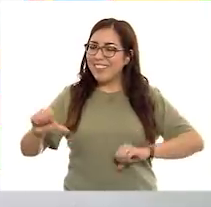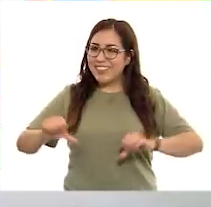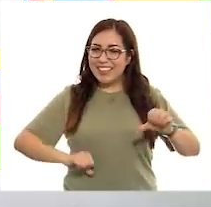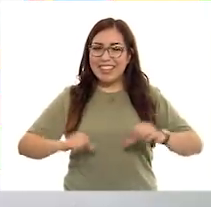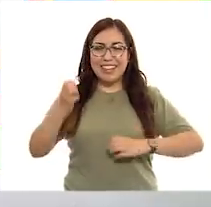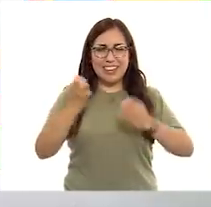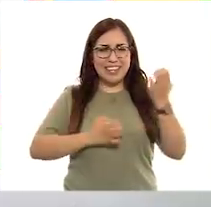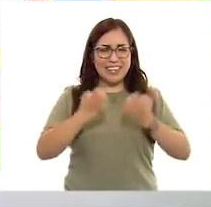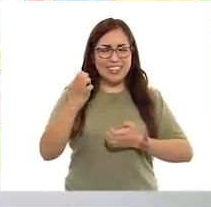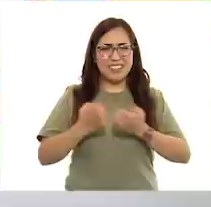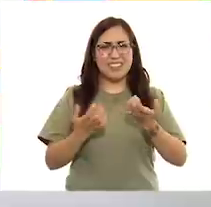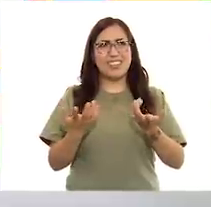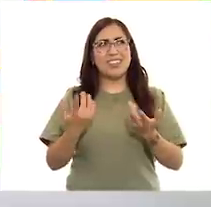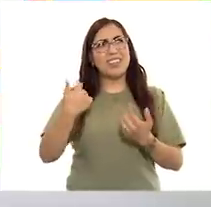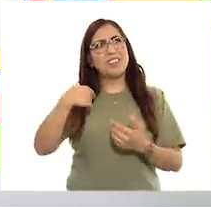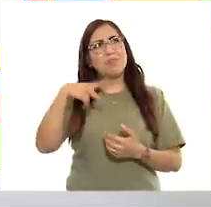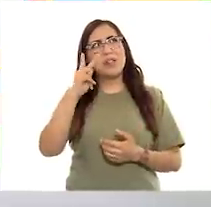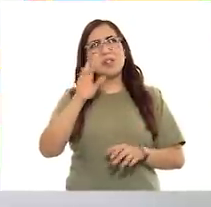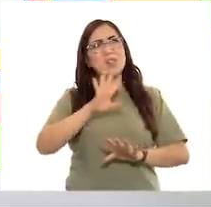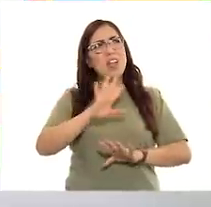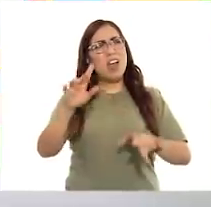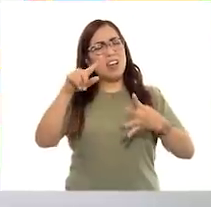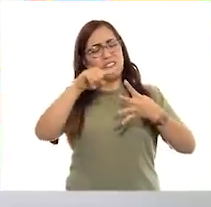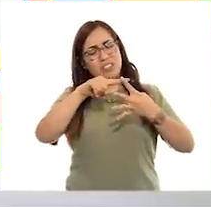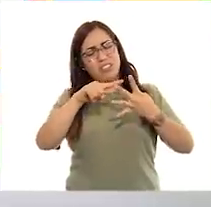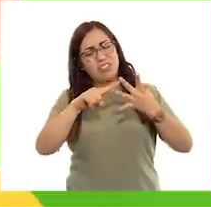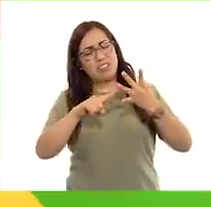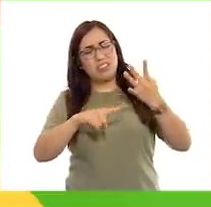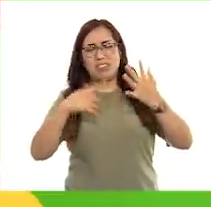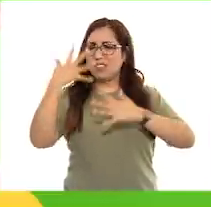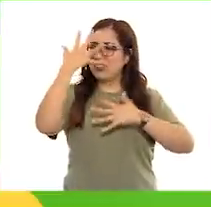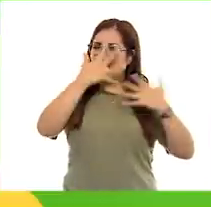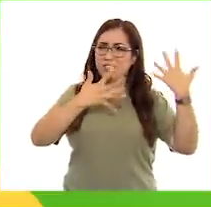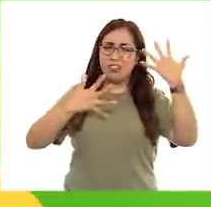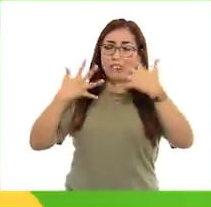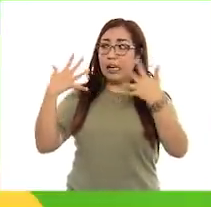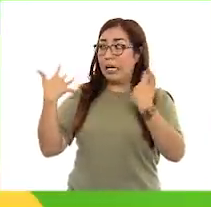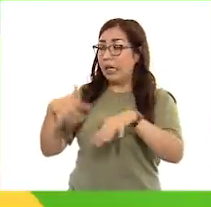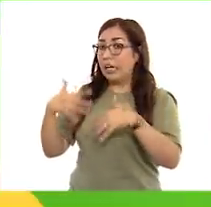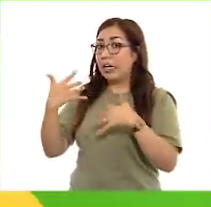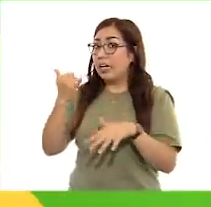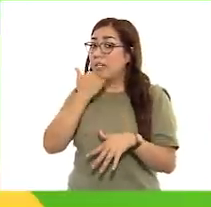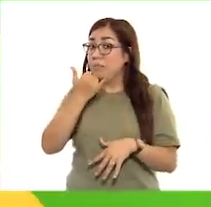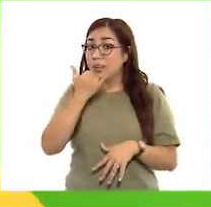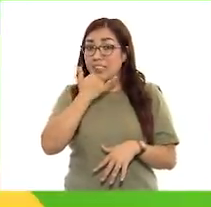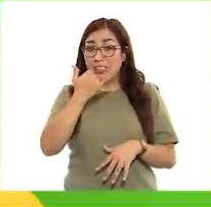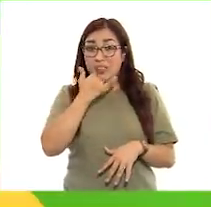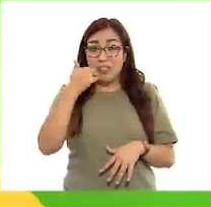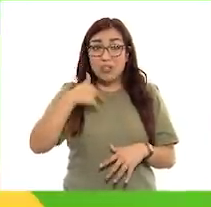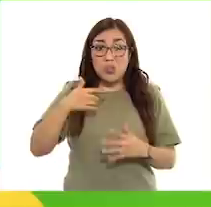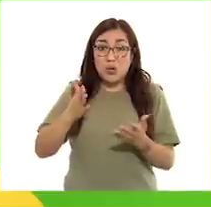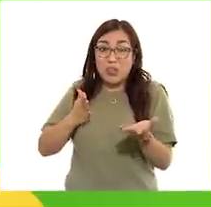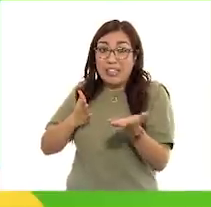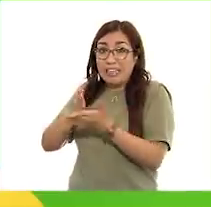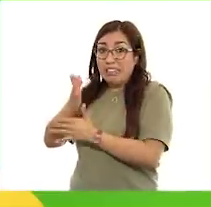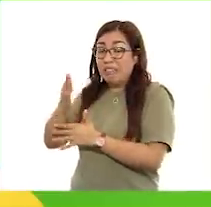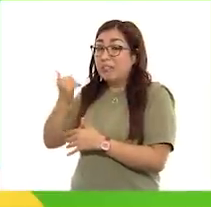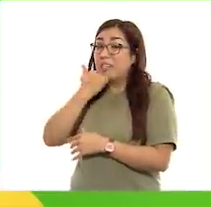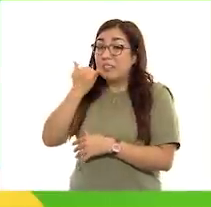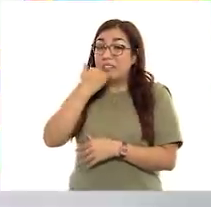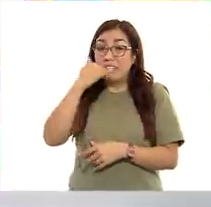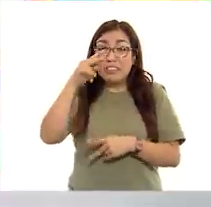Ay, pero ya perdí la cuenta. Ay, perdón, perdón, perdón, perdón. No fue mi intención interrumpirte, lo